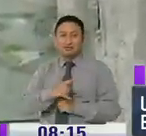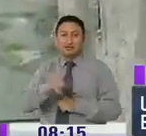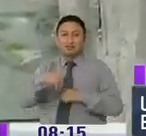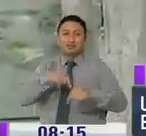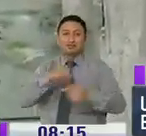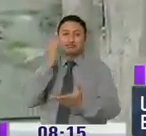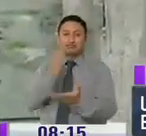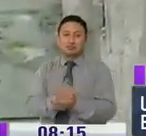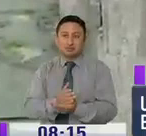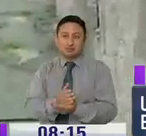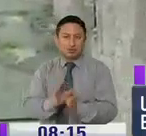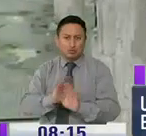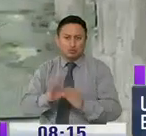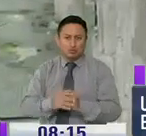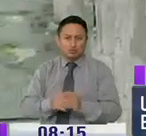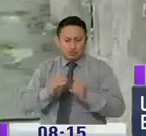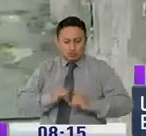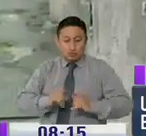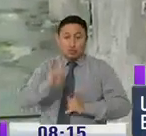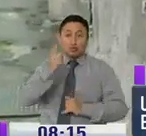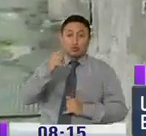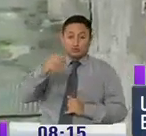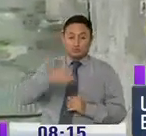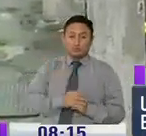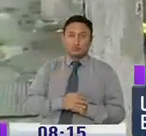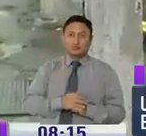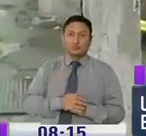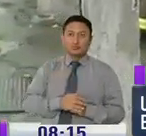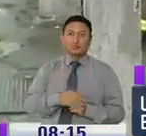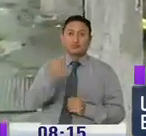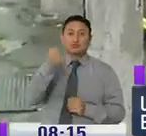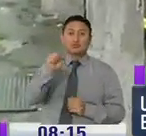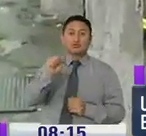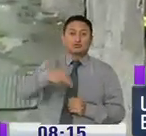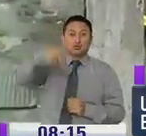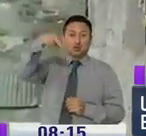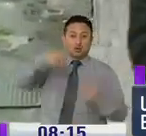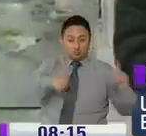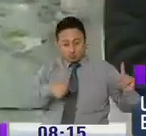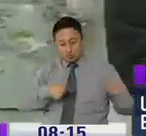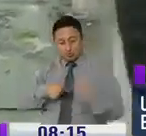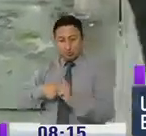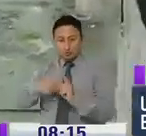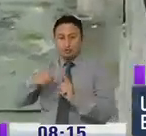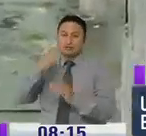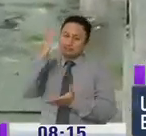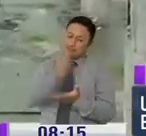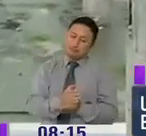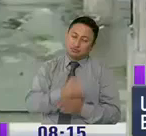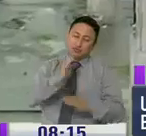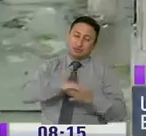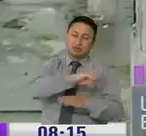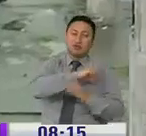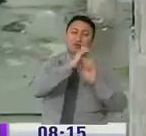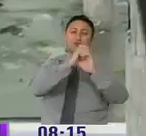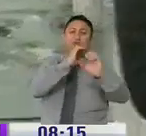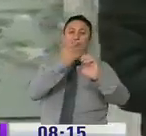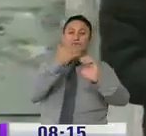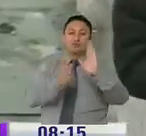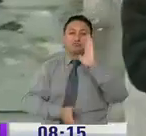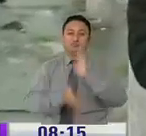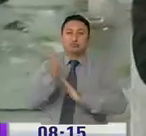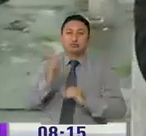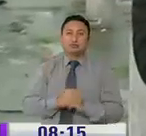tránsito en este lugar, únicamente en este carril que va en sentido sur-norte, ese sí, obviamente, hasta que el bus pueda salir